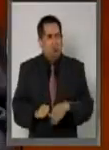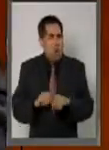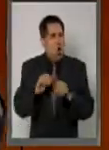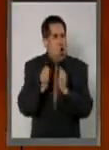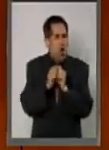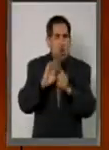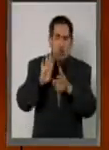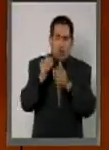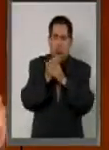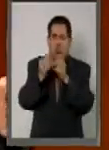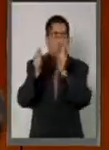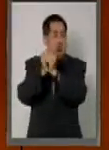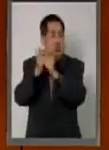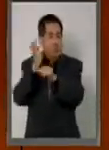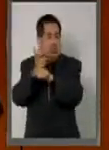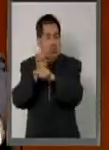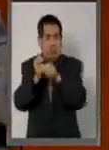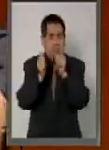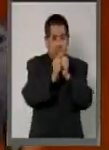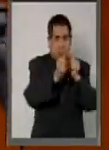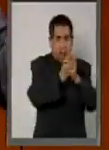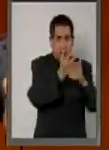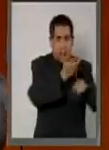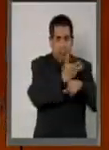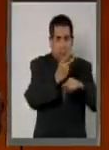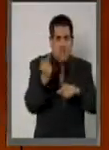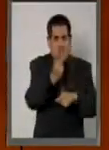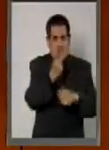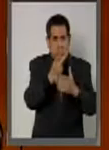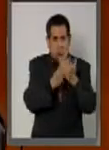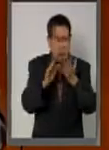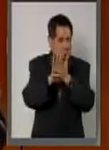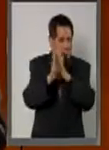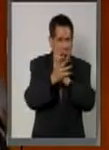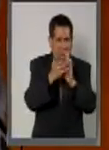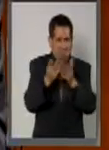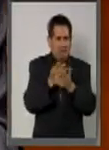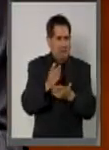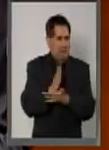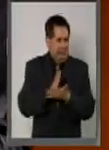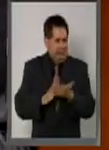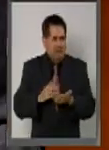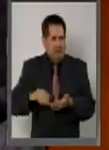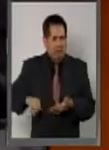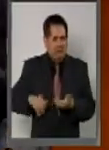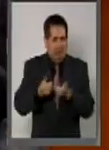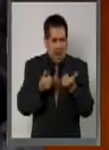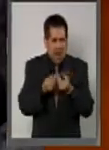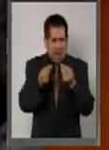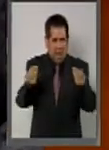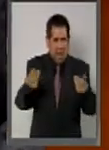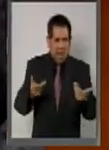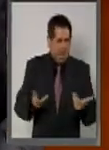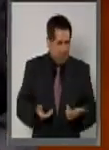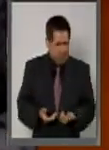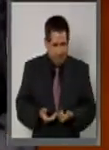oligarquía norteamericana y mexicana. Se reparten ahí los intereses. De manera que